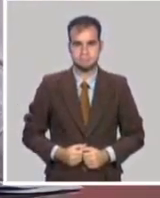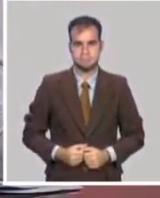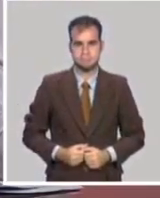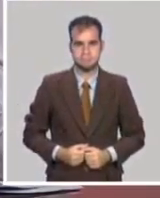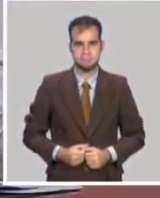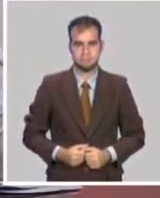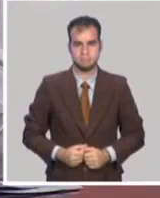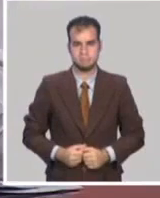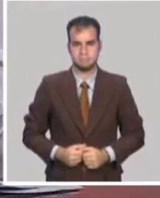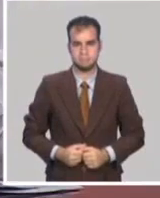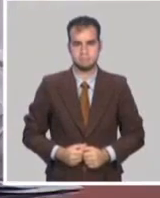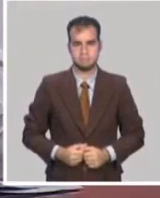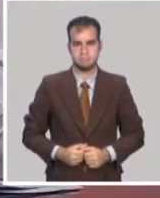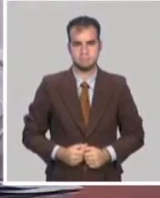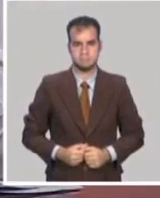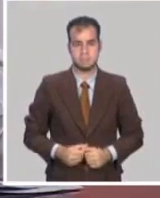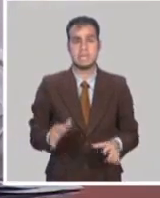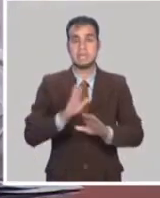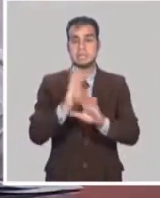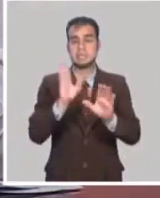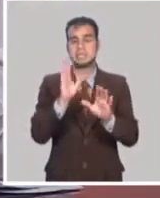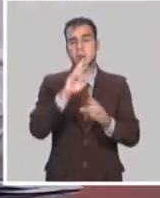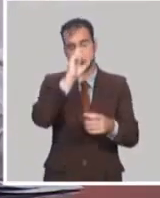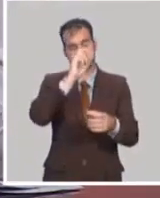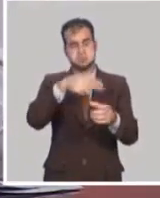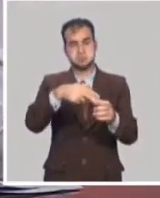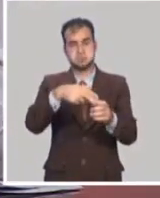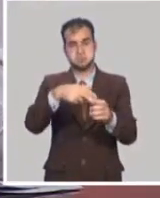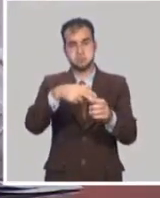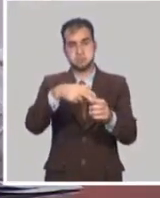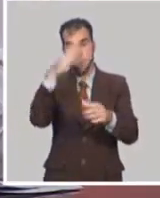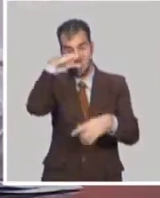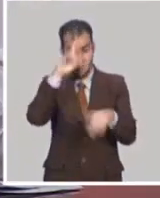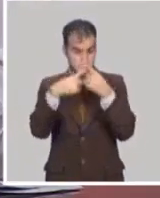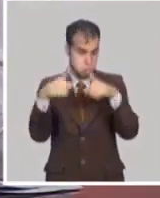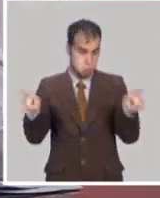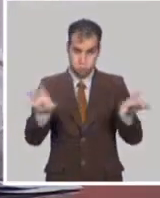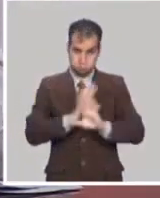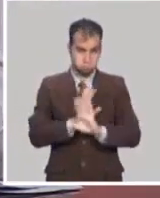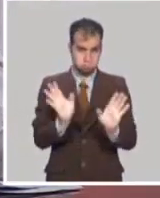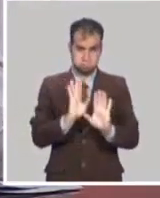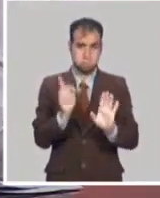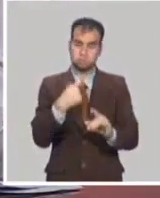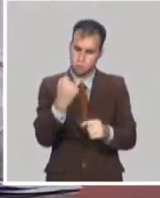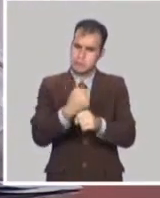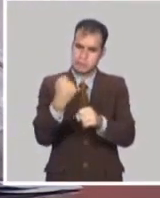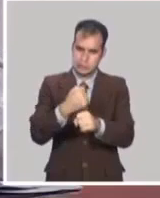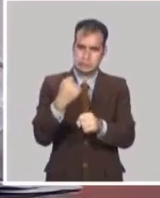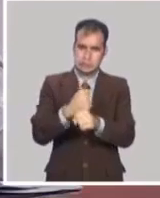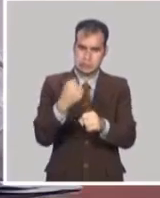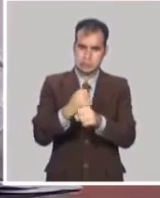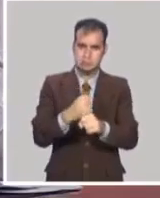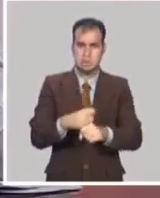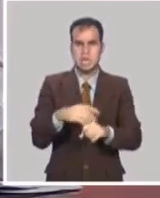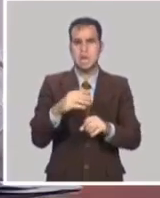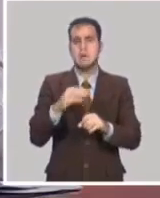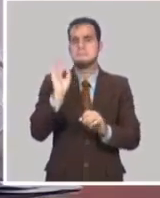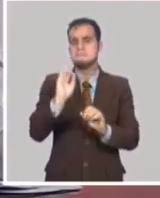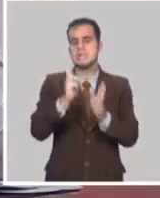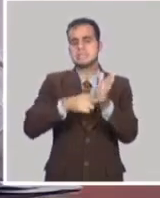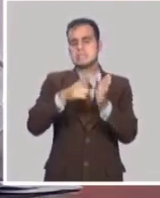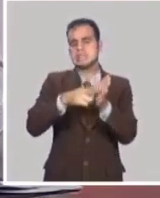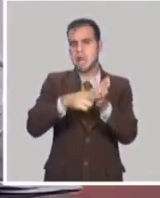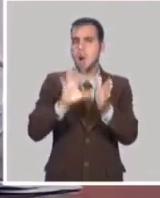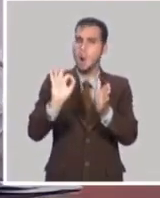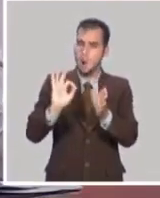el suministro de combustible en todas las regiones del país estamos también es decir se está tanto por tren como por el